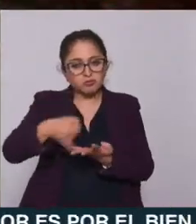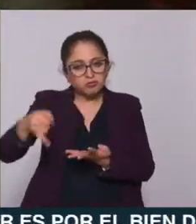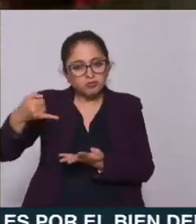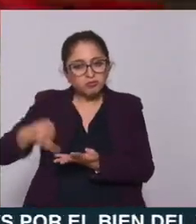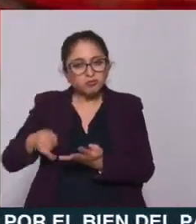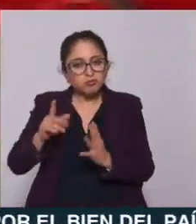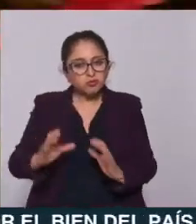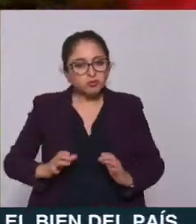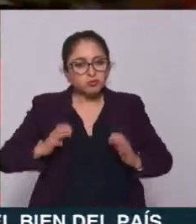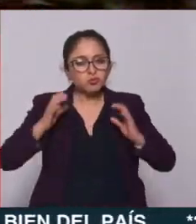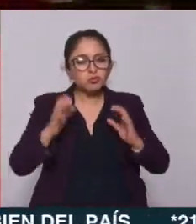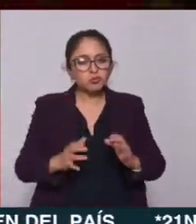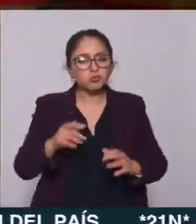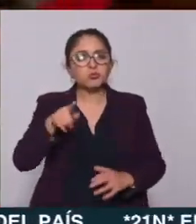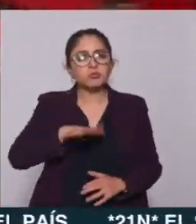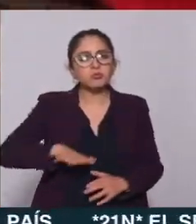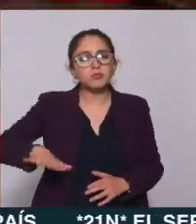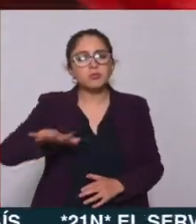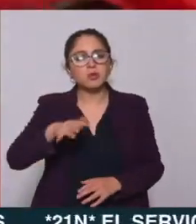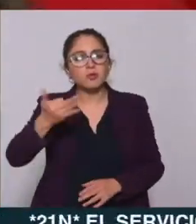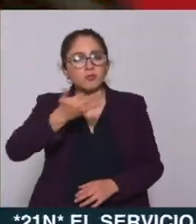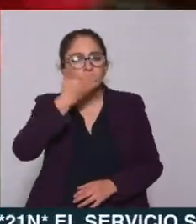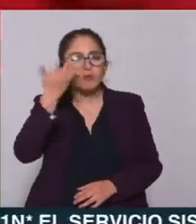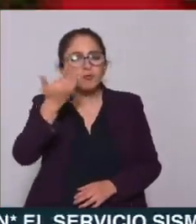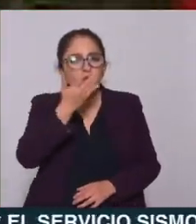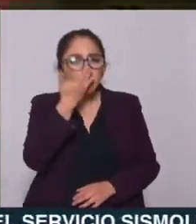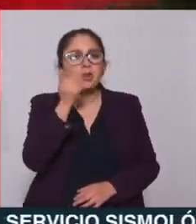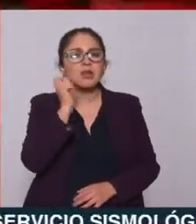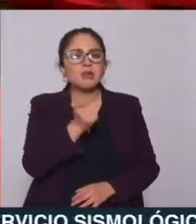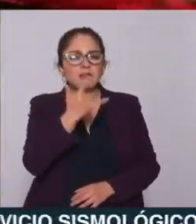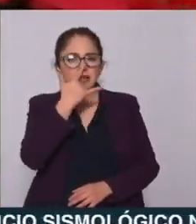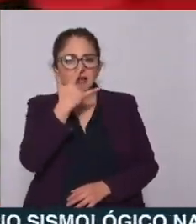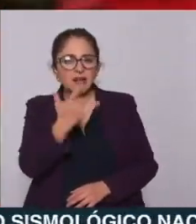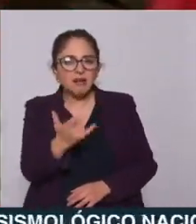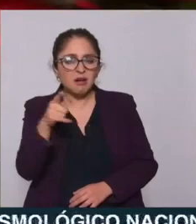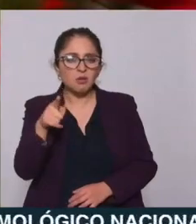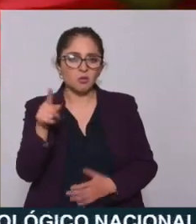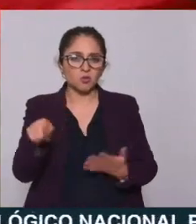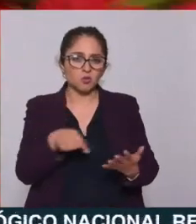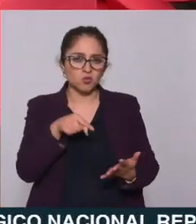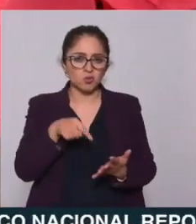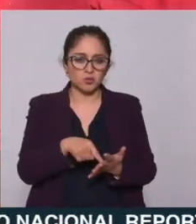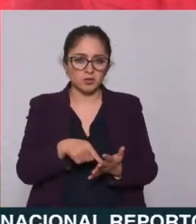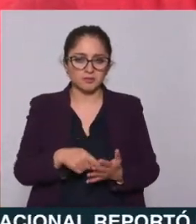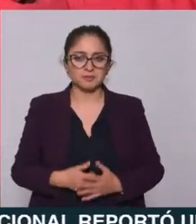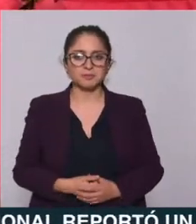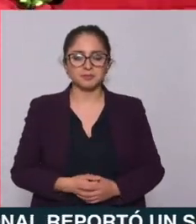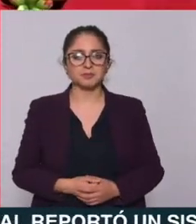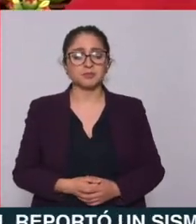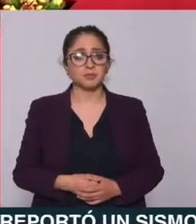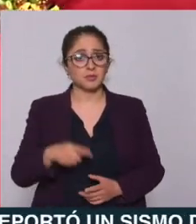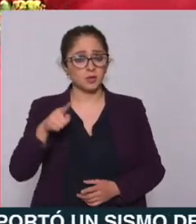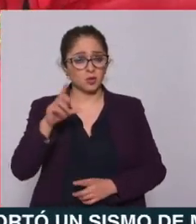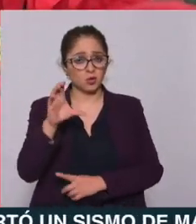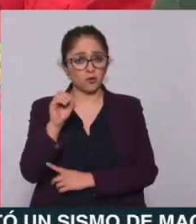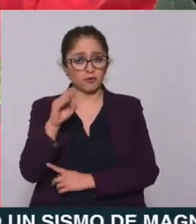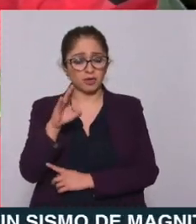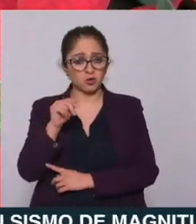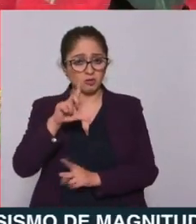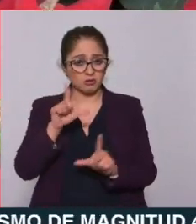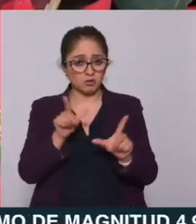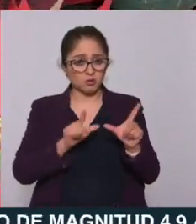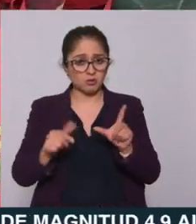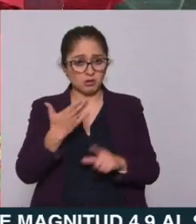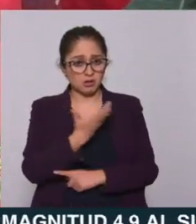cuidados que requiere durante el mismo hacen a la flor de Nochebuena una rareza endémica de nuestro territorio. Y aunque según la Confederación Nacional